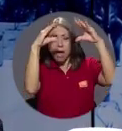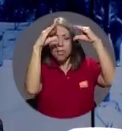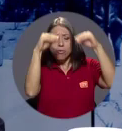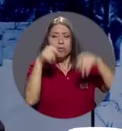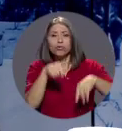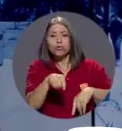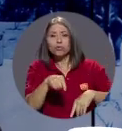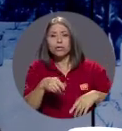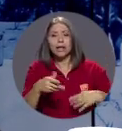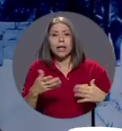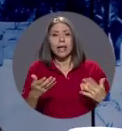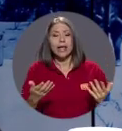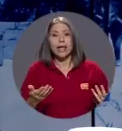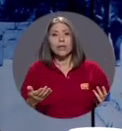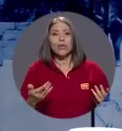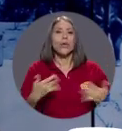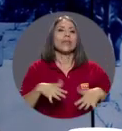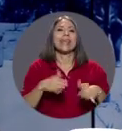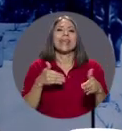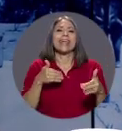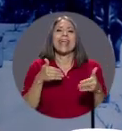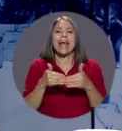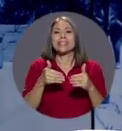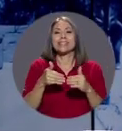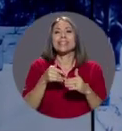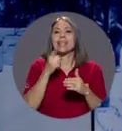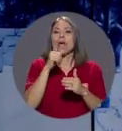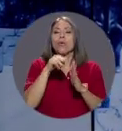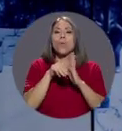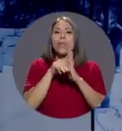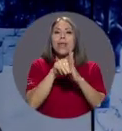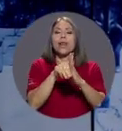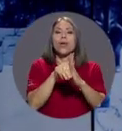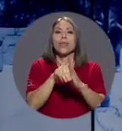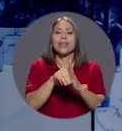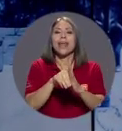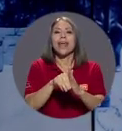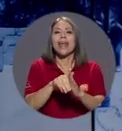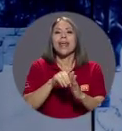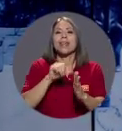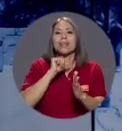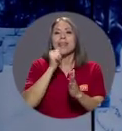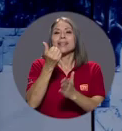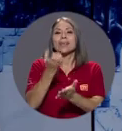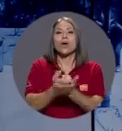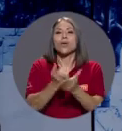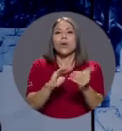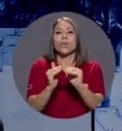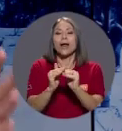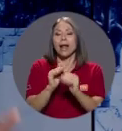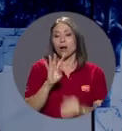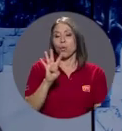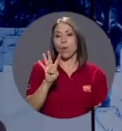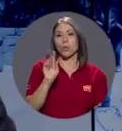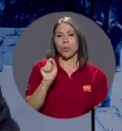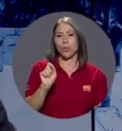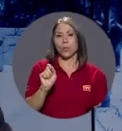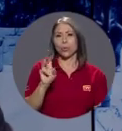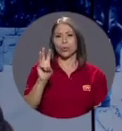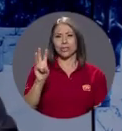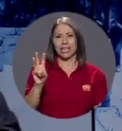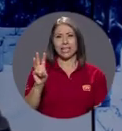donde casi entrábamos a el modelo de deseconomía urbana, nos daba un